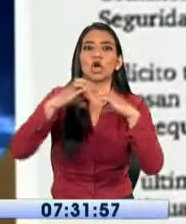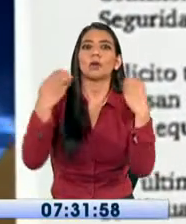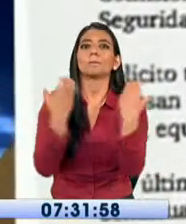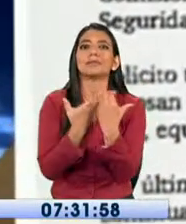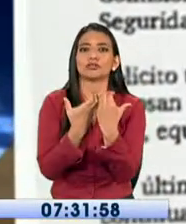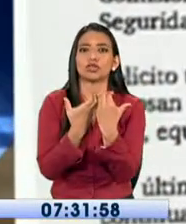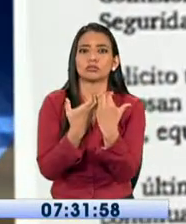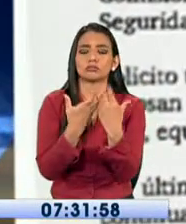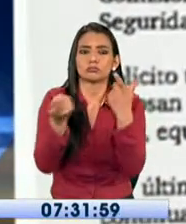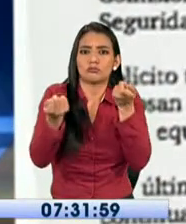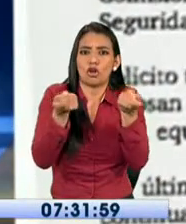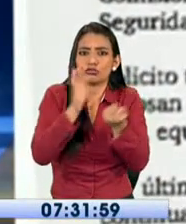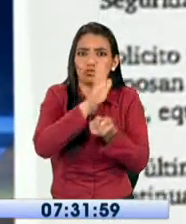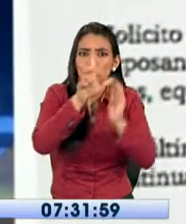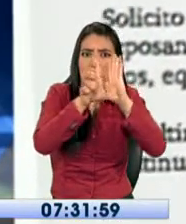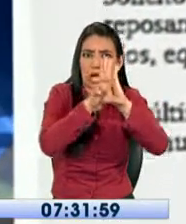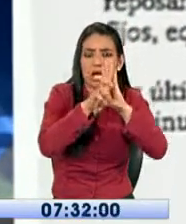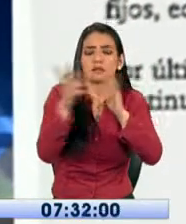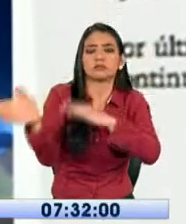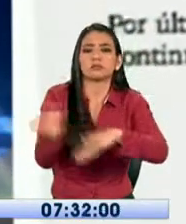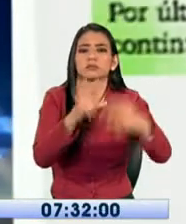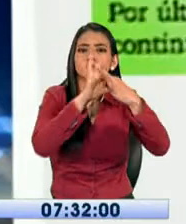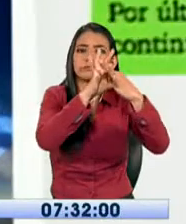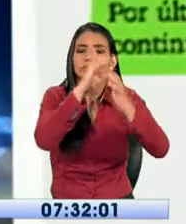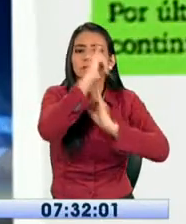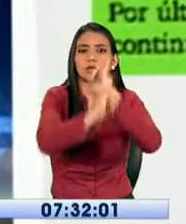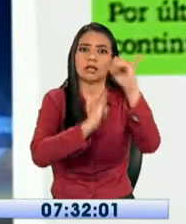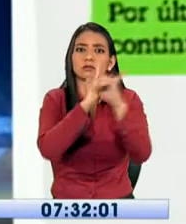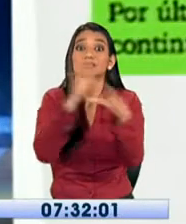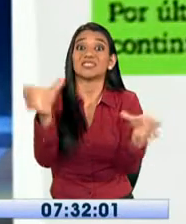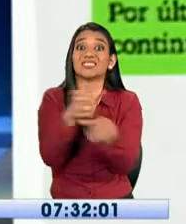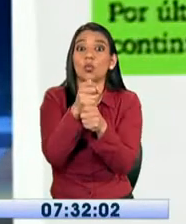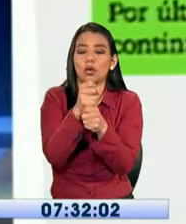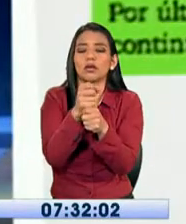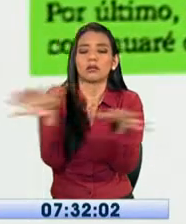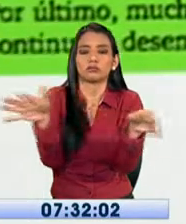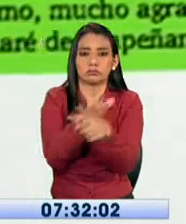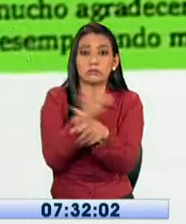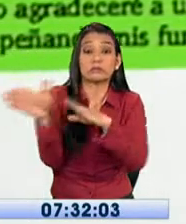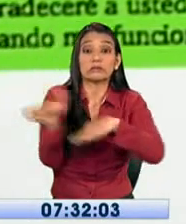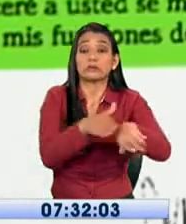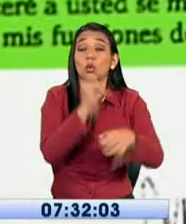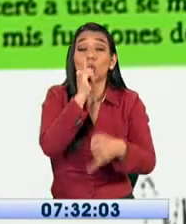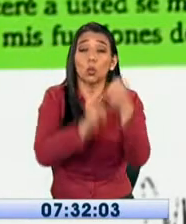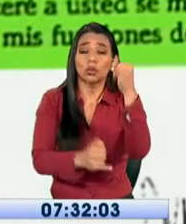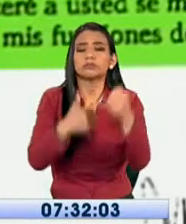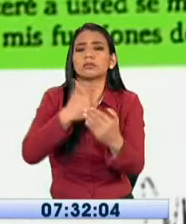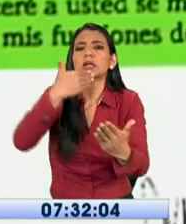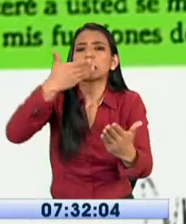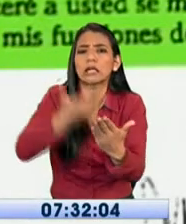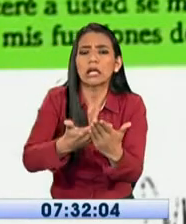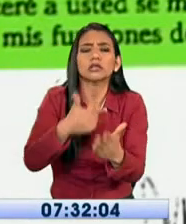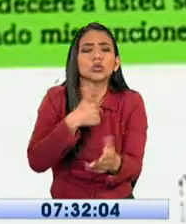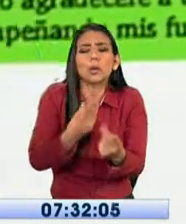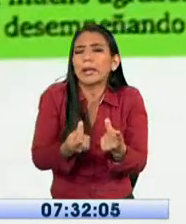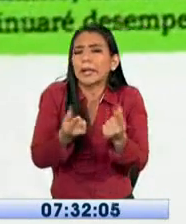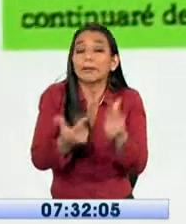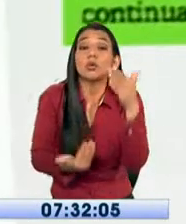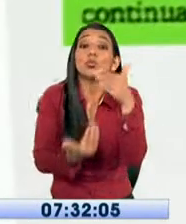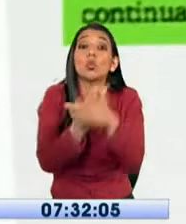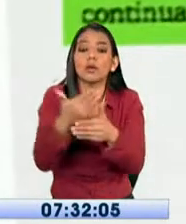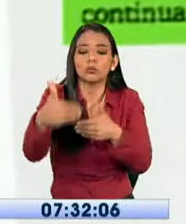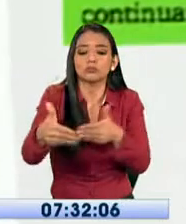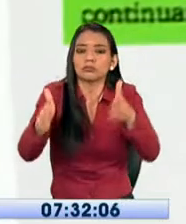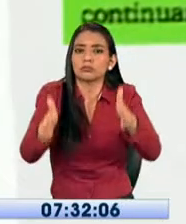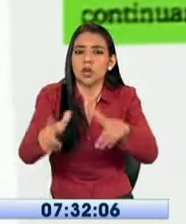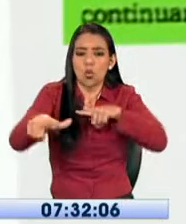Soberanía, Integración, Relaciones Internacionales y Seguridad Integral. Y por último, agradeceré se me asigne prontamente el nuevo espacio físico